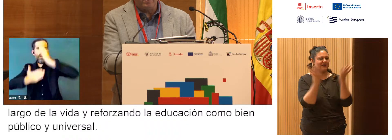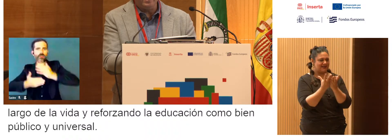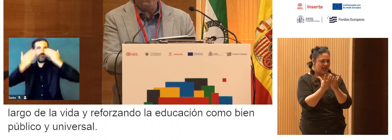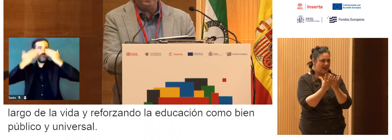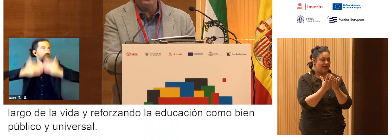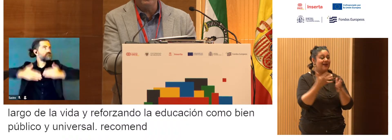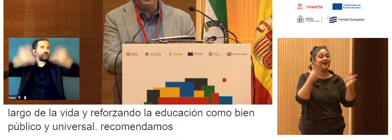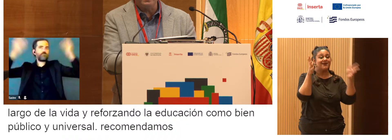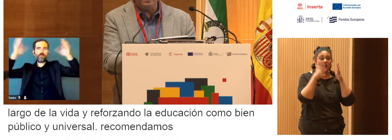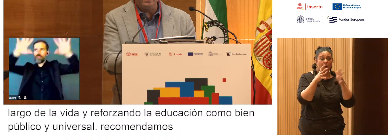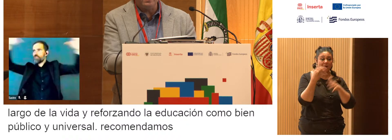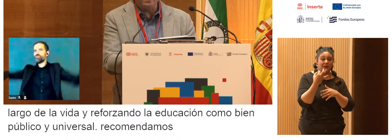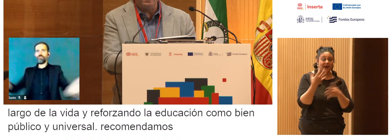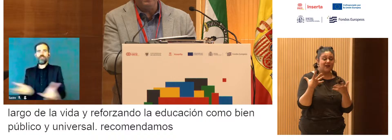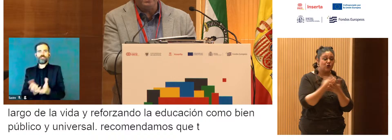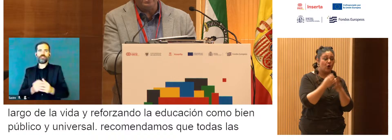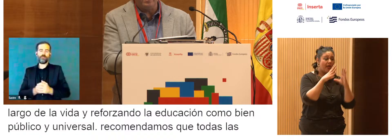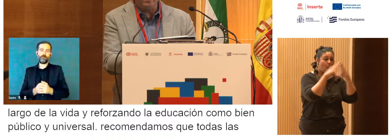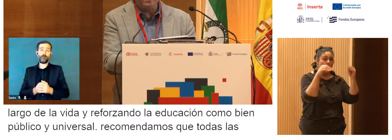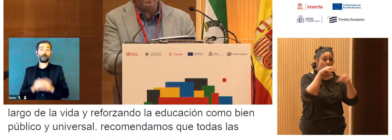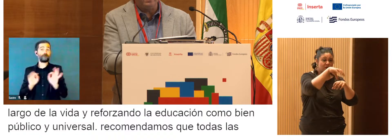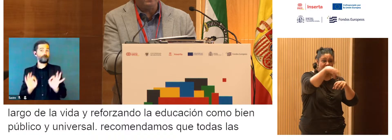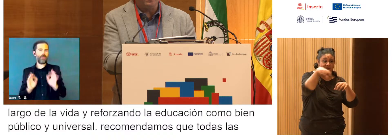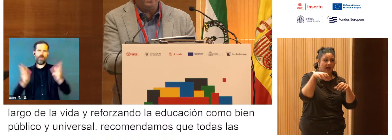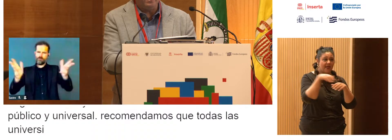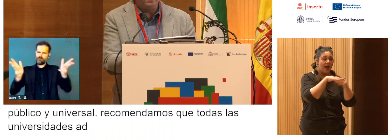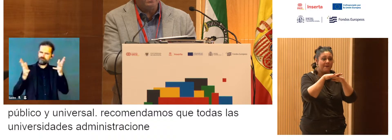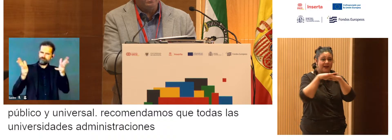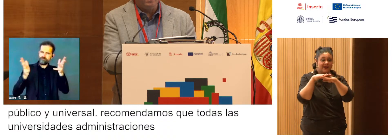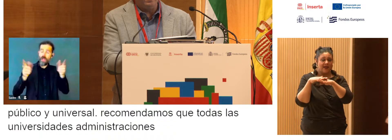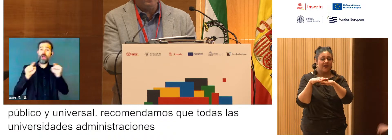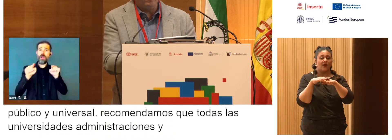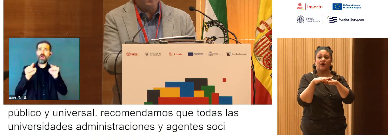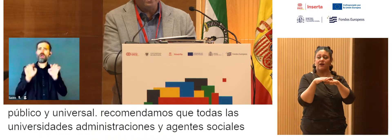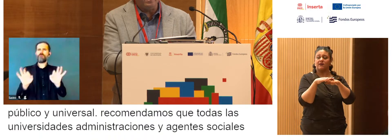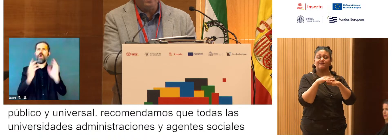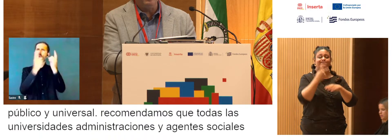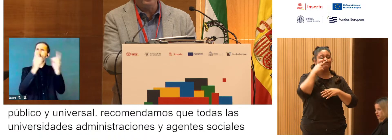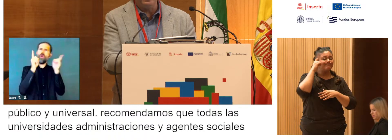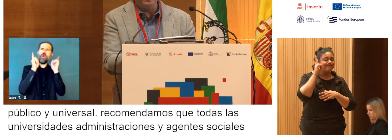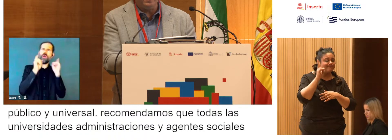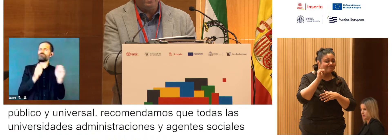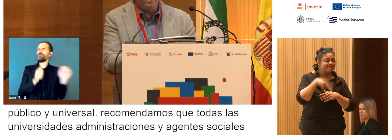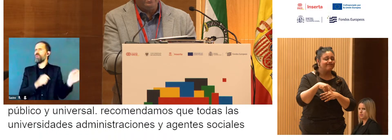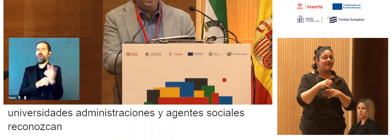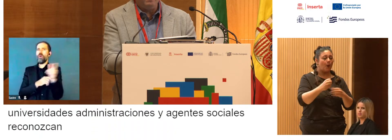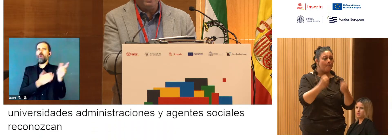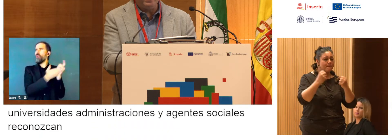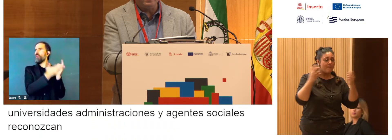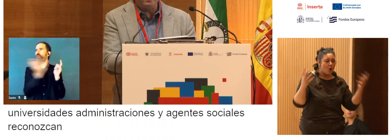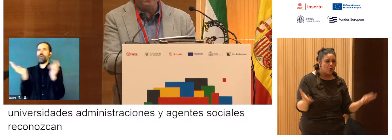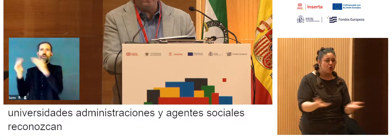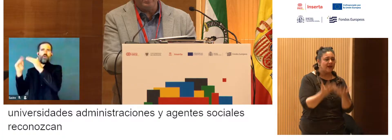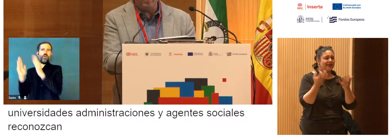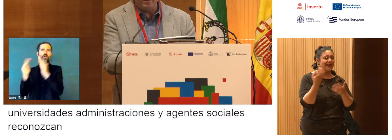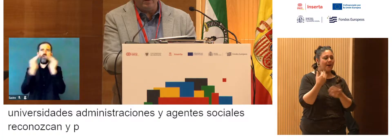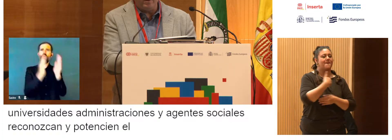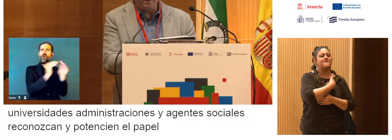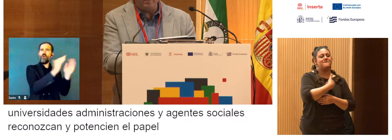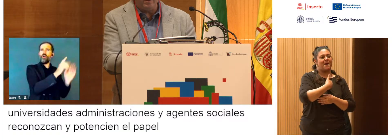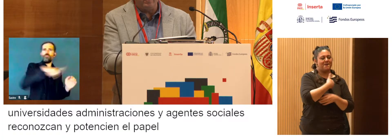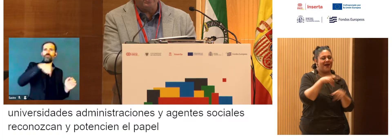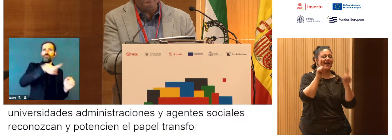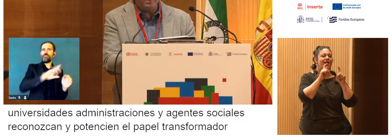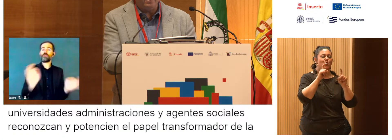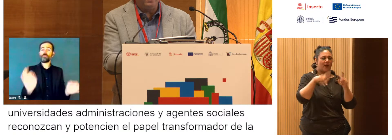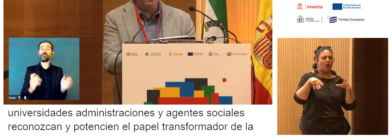Recomendamos que todas las universidades, administraciones y agentes sociales reconozcan y potencien el papel transformador de la